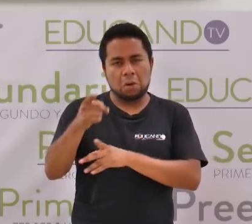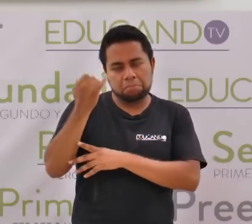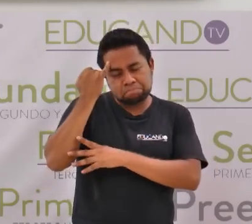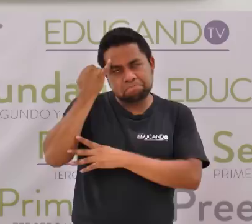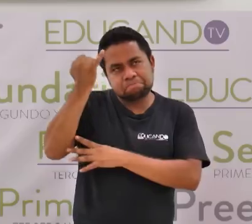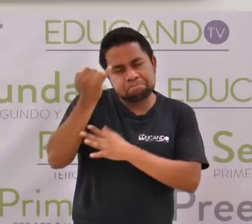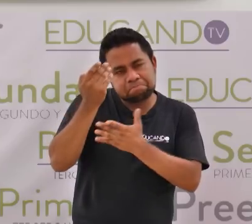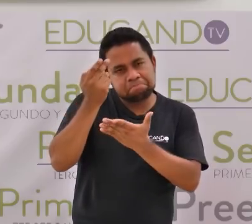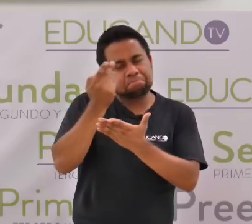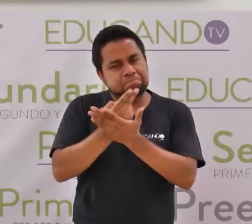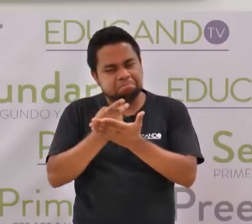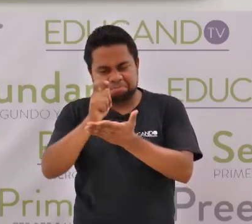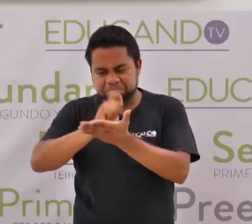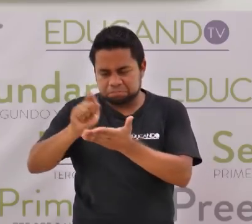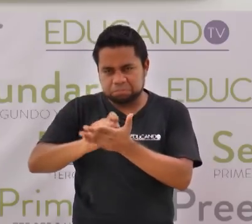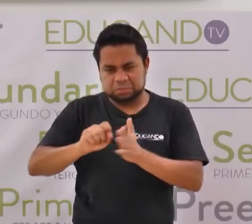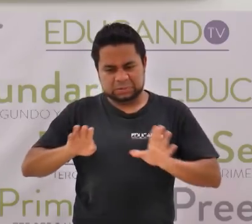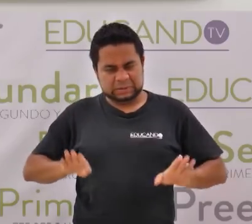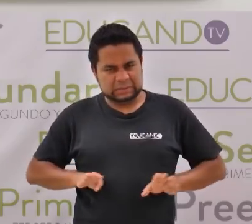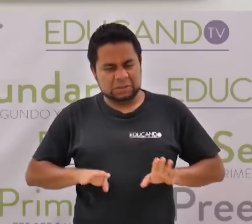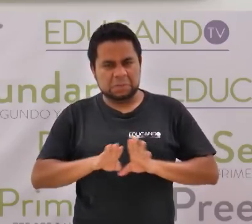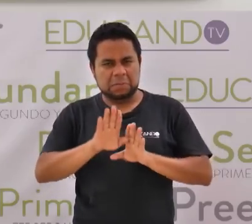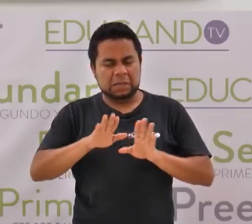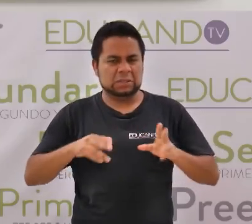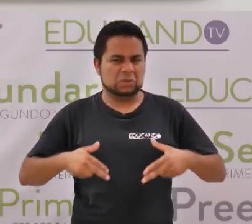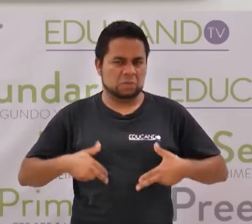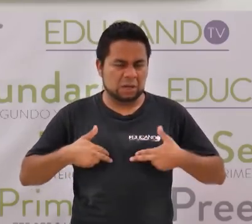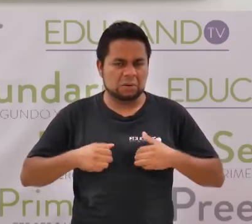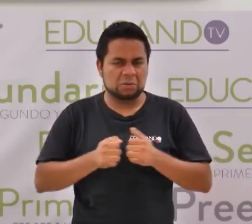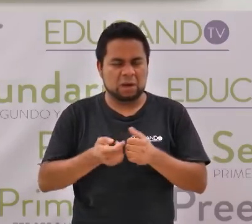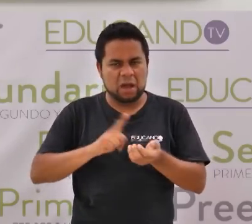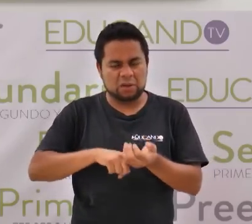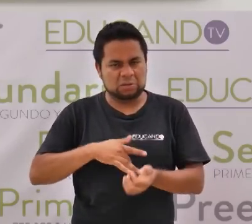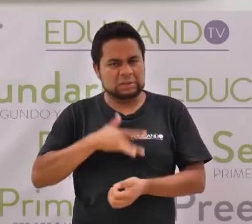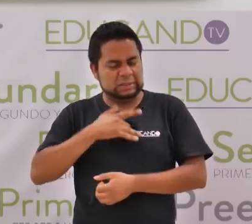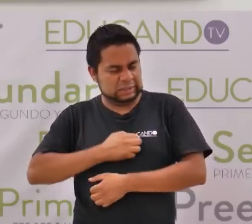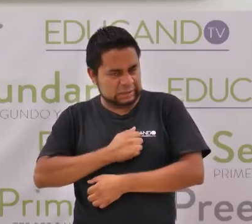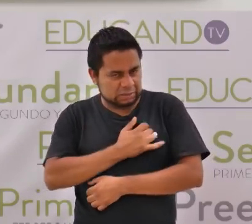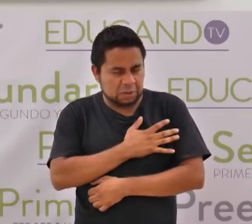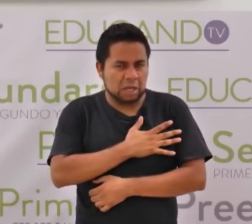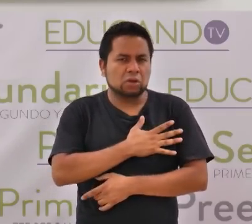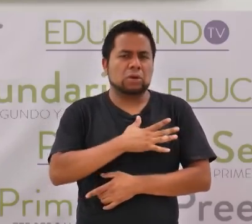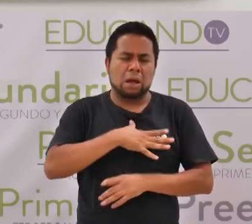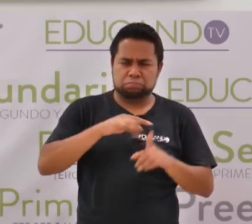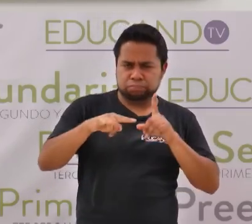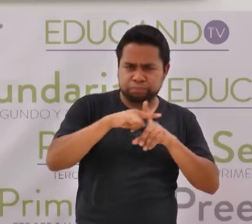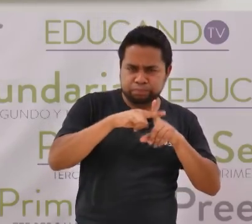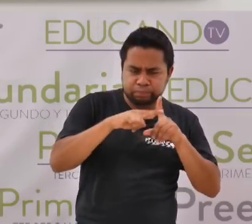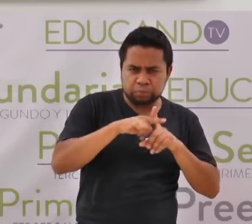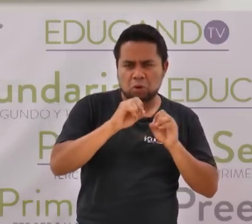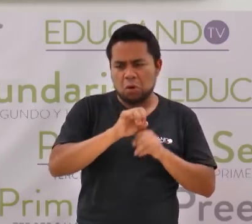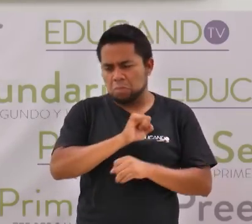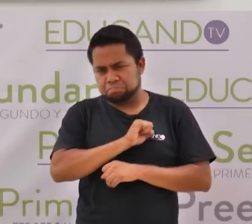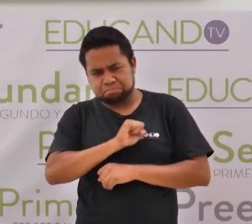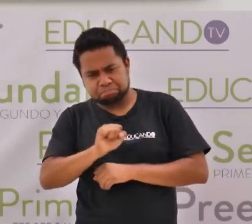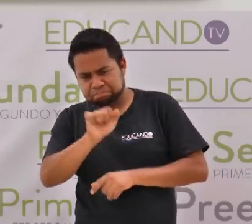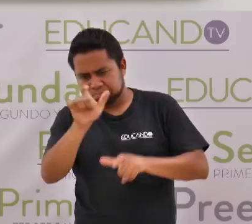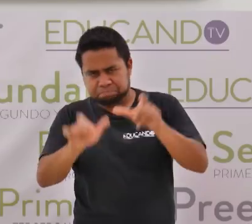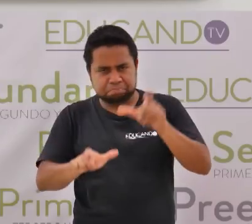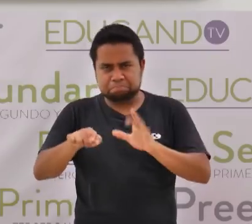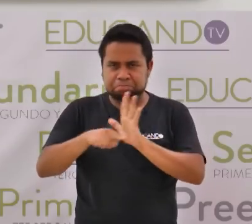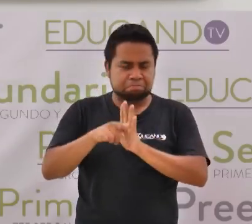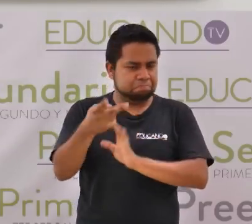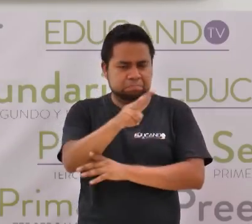desarrollen, pues como ya les dije, muy humanos, con sentimientos buenos y con características buenas y